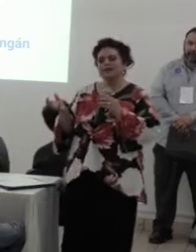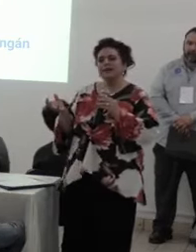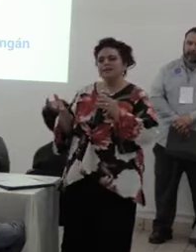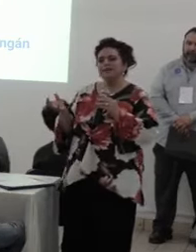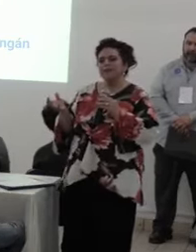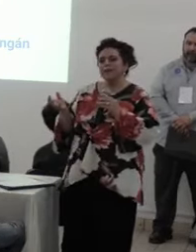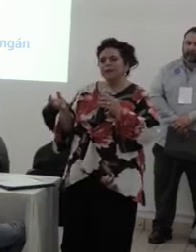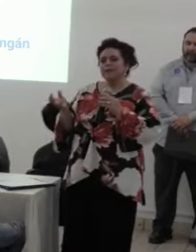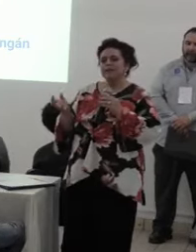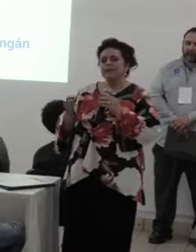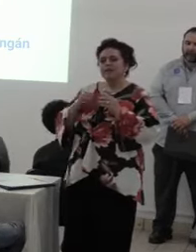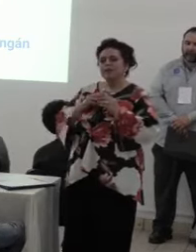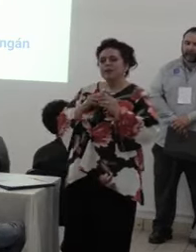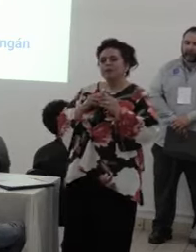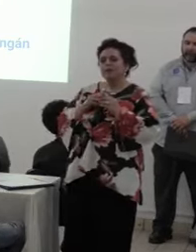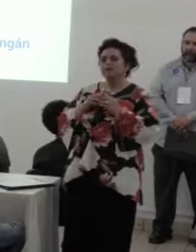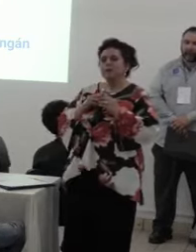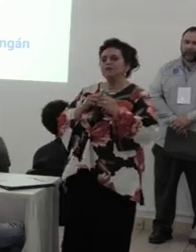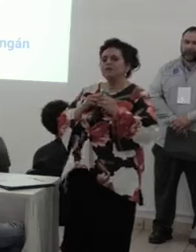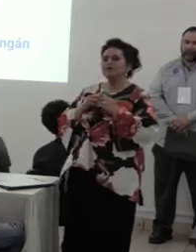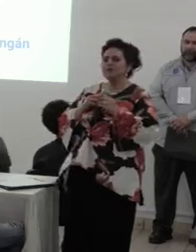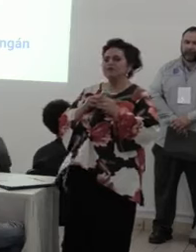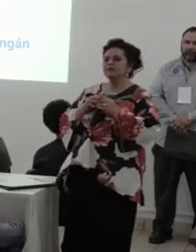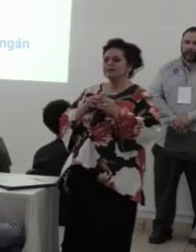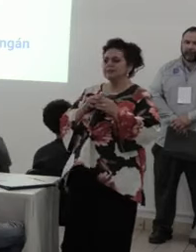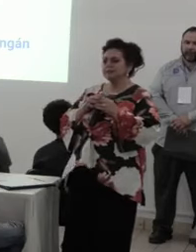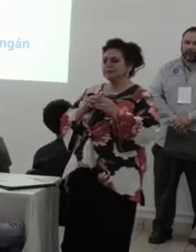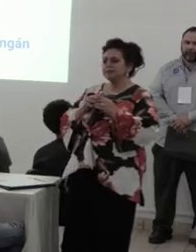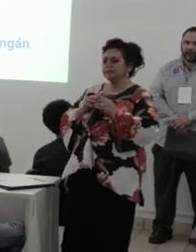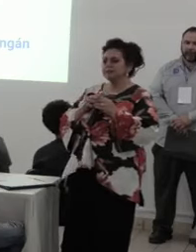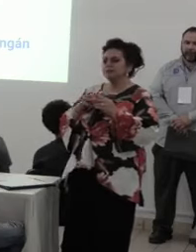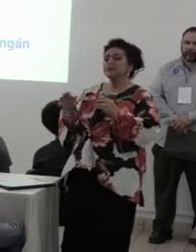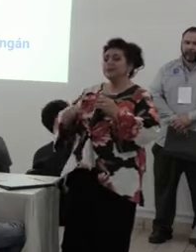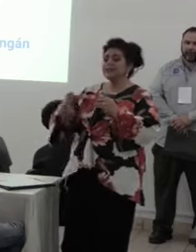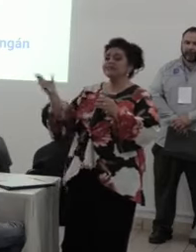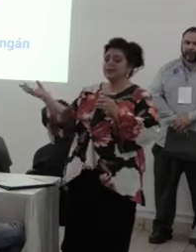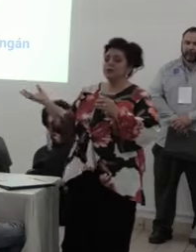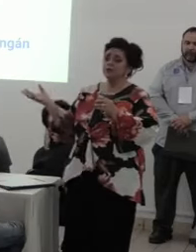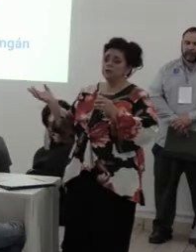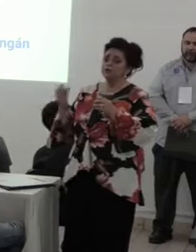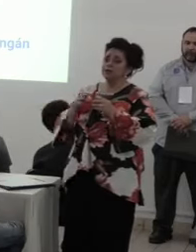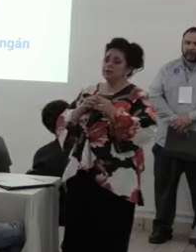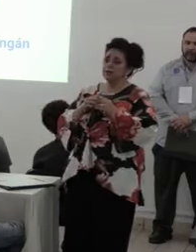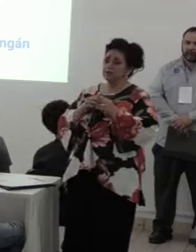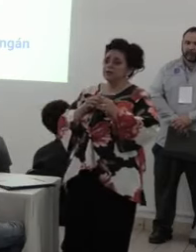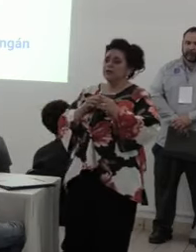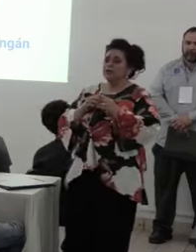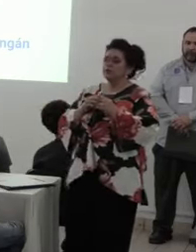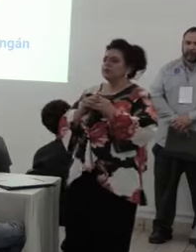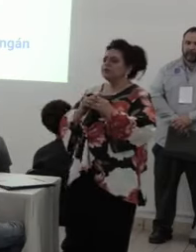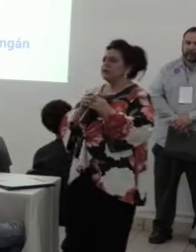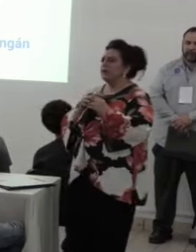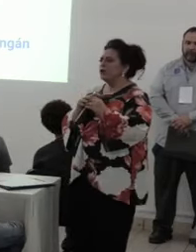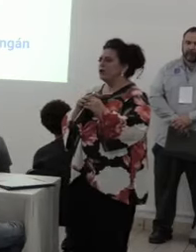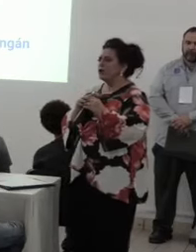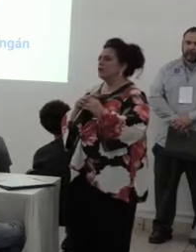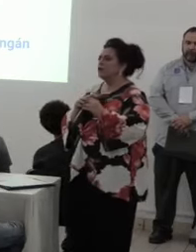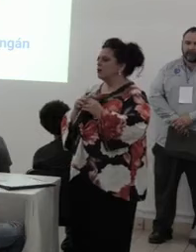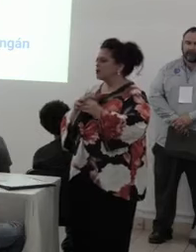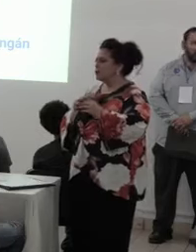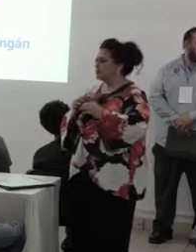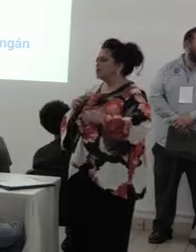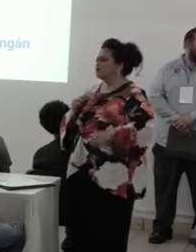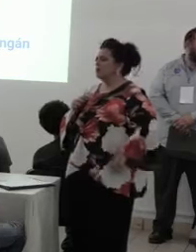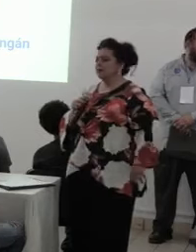van a egresar y van a tomar en sus manos las riendas del desarrollo de nuestra región. Entonces, qué mejor